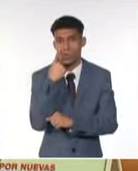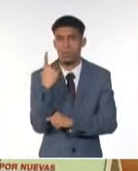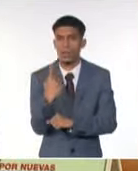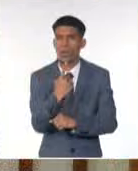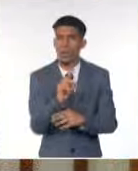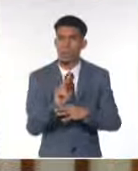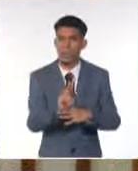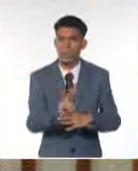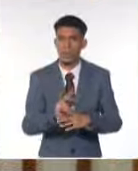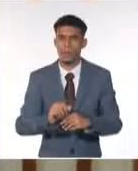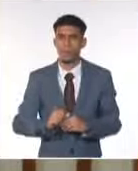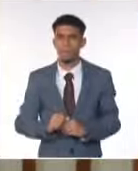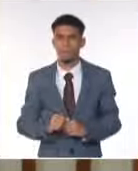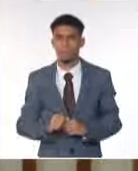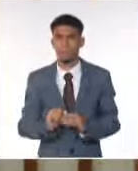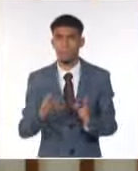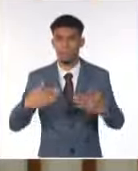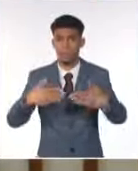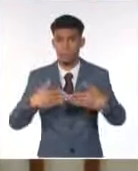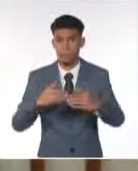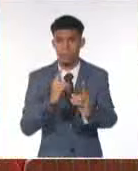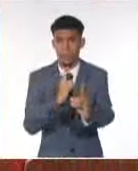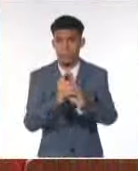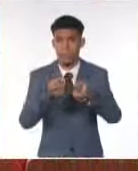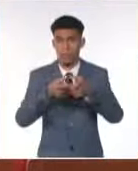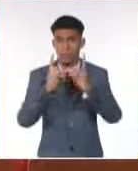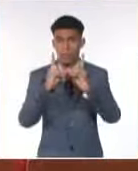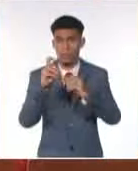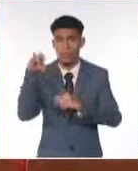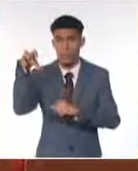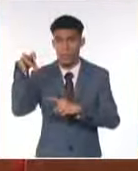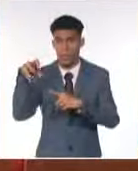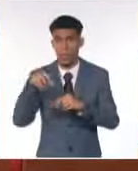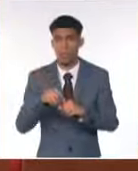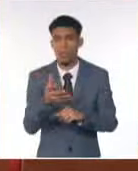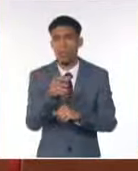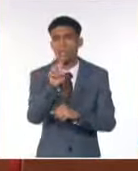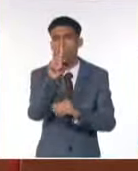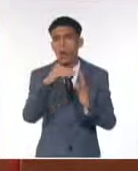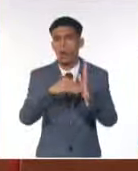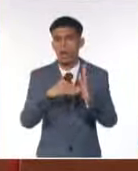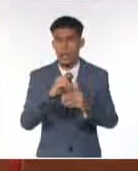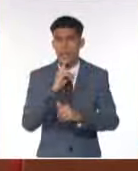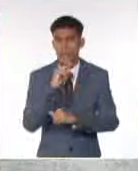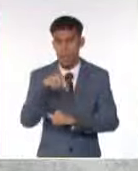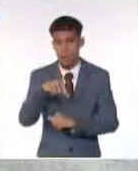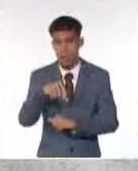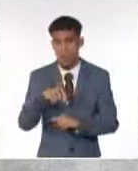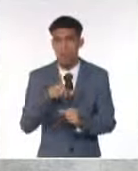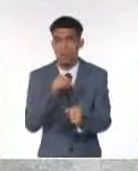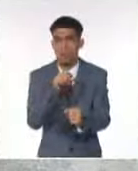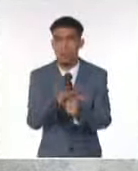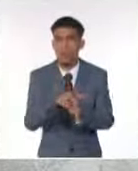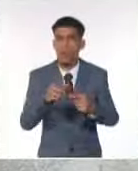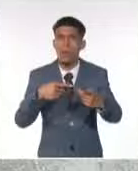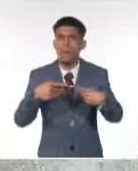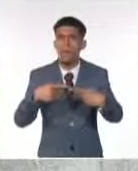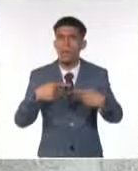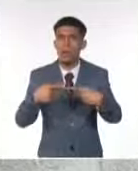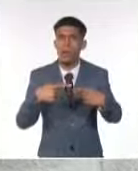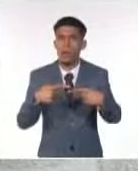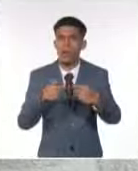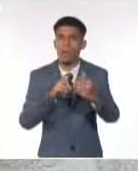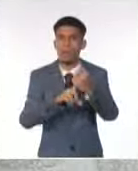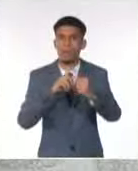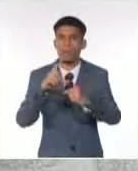en cada territorio. Al concluir el encuentro en el territorio pinareño, al filo de las 2 de la tarde de este viernes, comenzó el pleno extraordinario del Comité